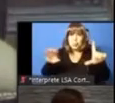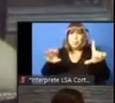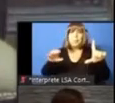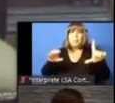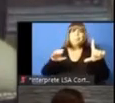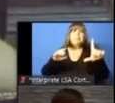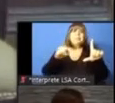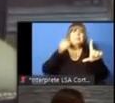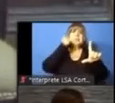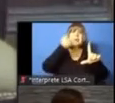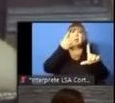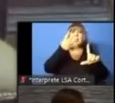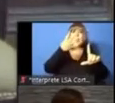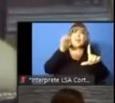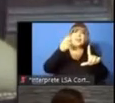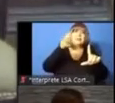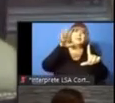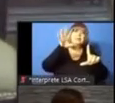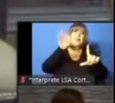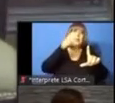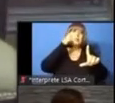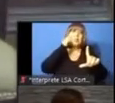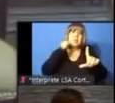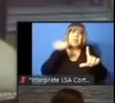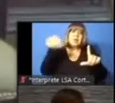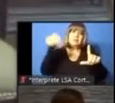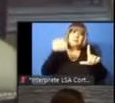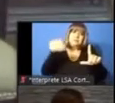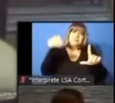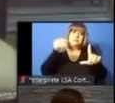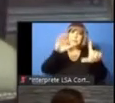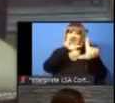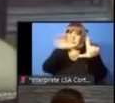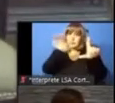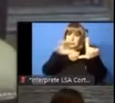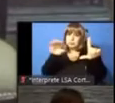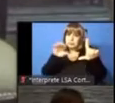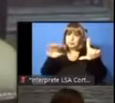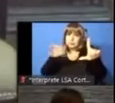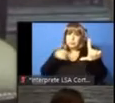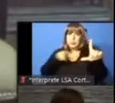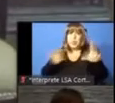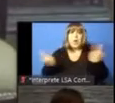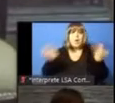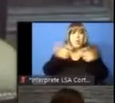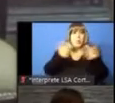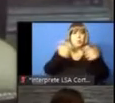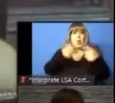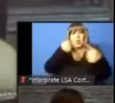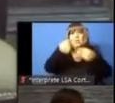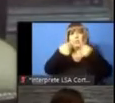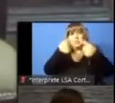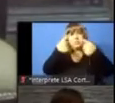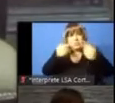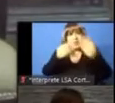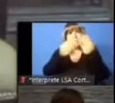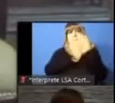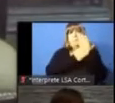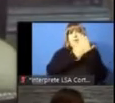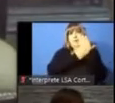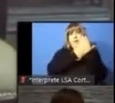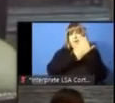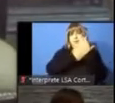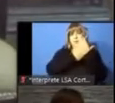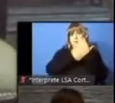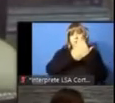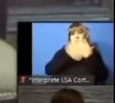casi 40, 50 días, donde hemos asistido a reuniones con los distintos ministros del gabinete,